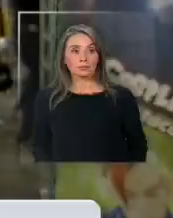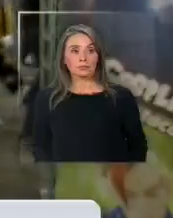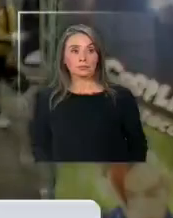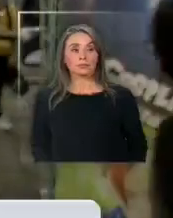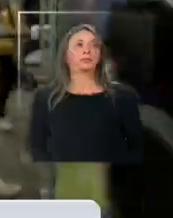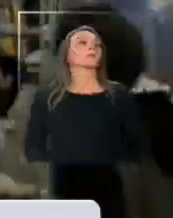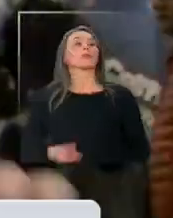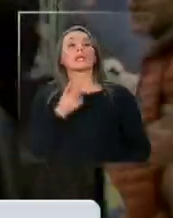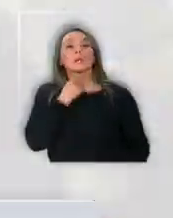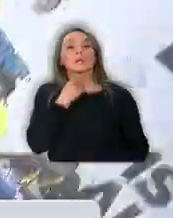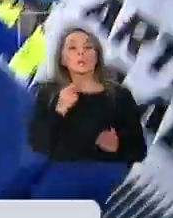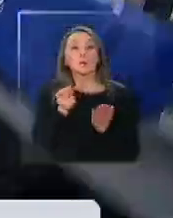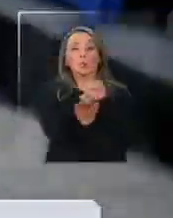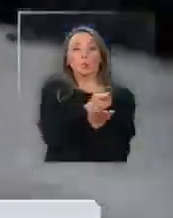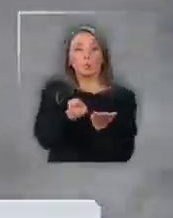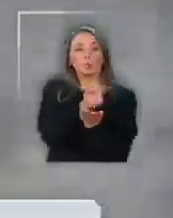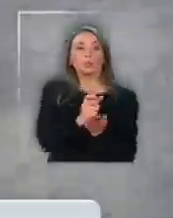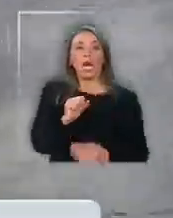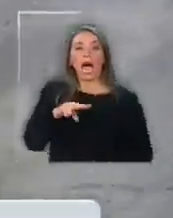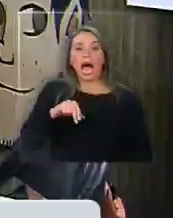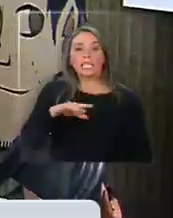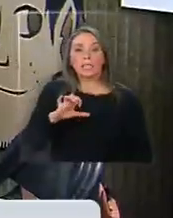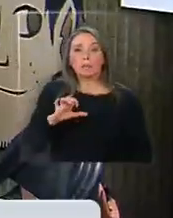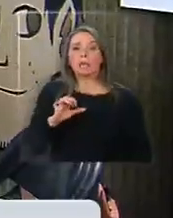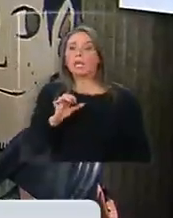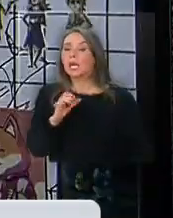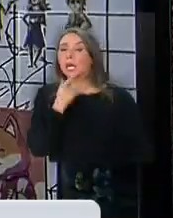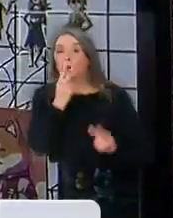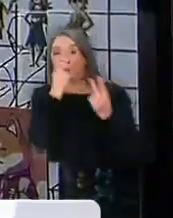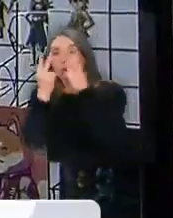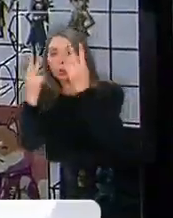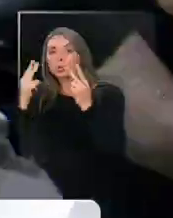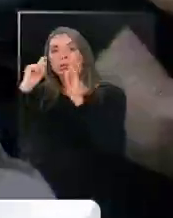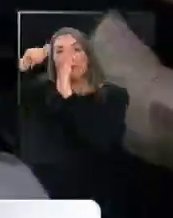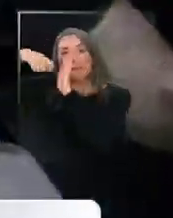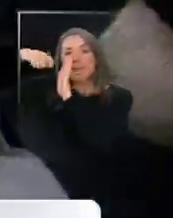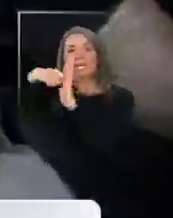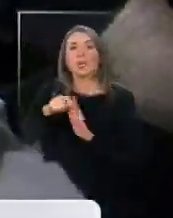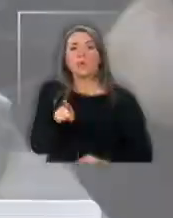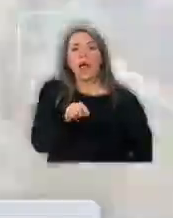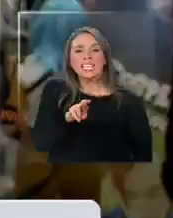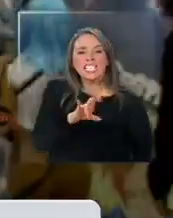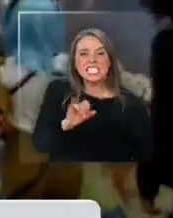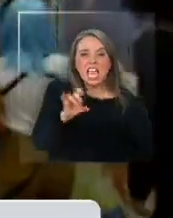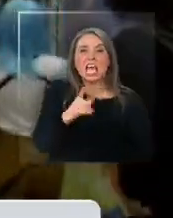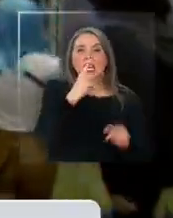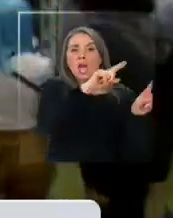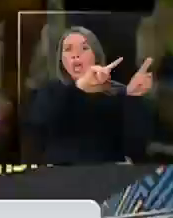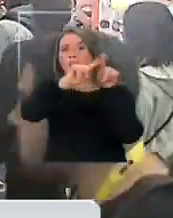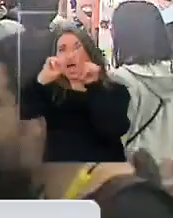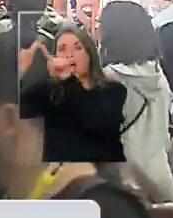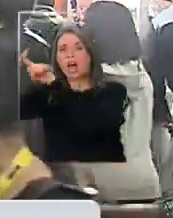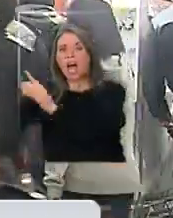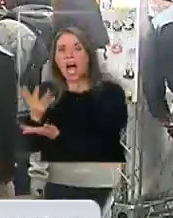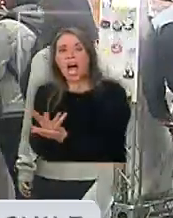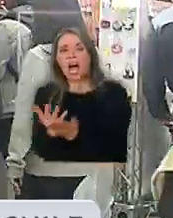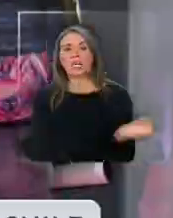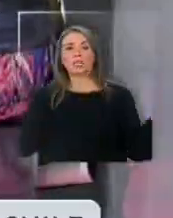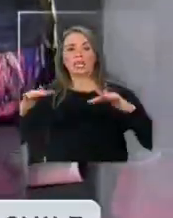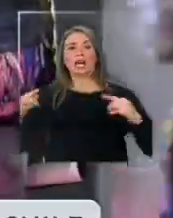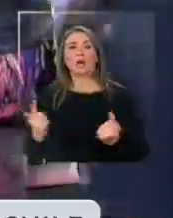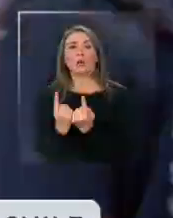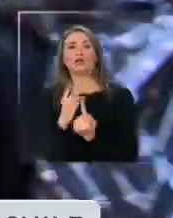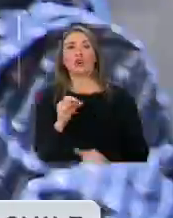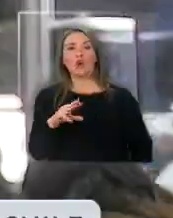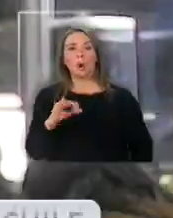me gustan y me vas a encontrar me gustan las series para encontrar algo que las películas y así todos todo puede encontrarlos desde un espacio